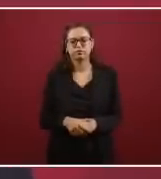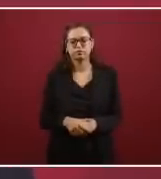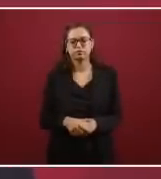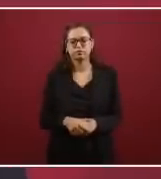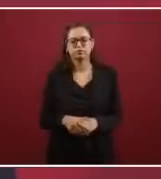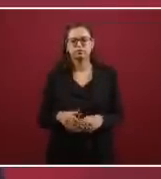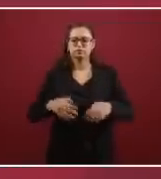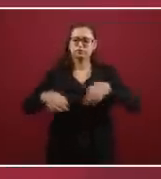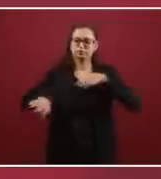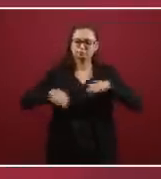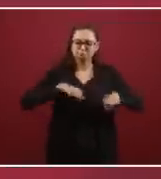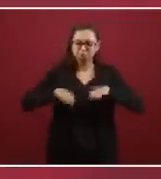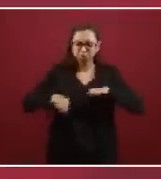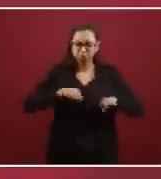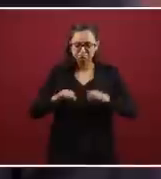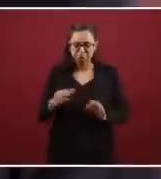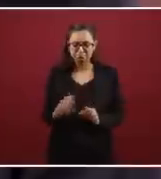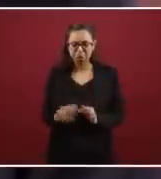trabajadora,